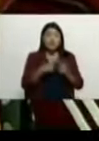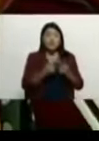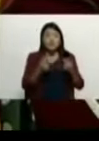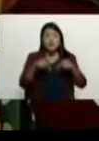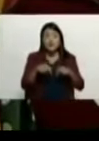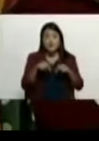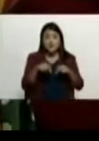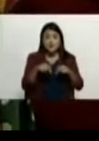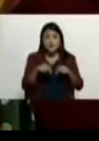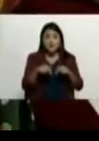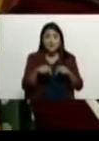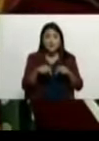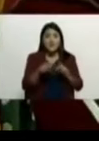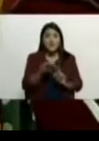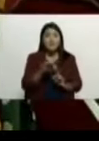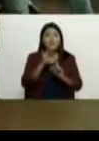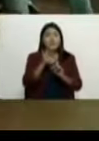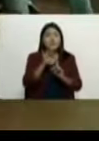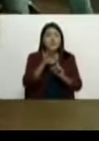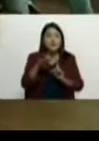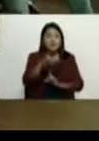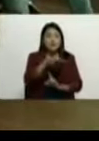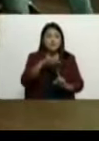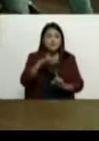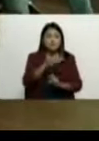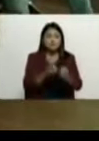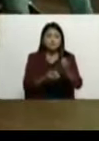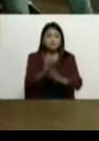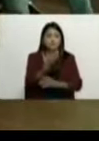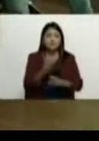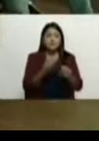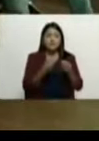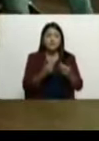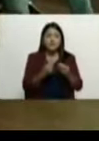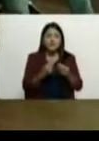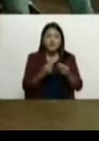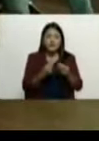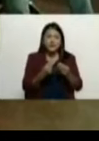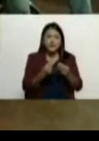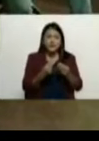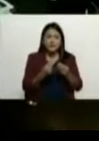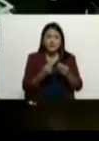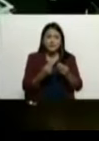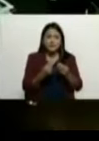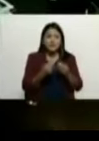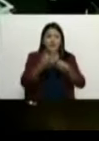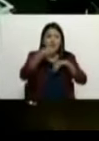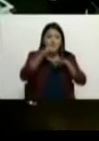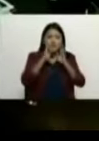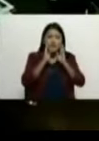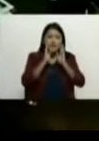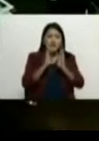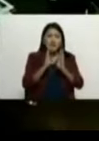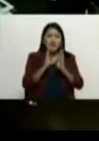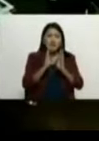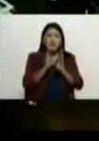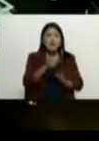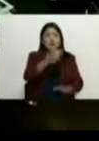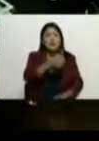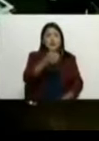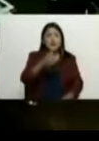unidad especialmente diseñada y habilitada para la atención